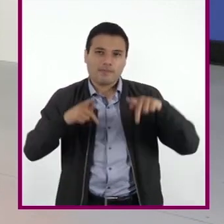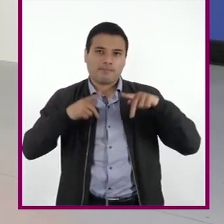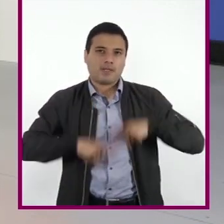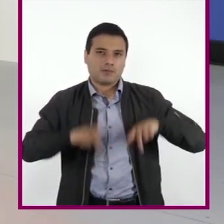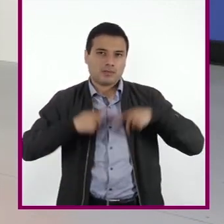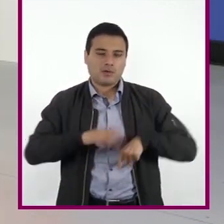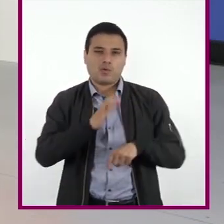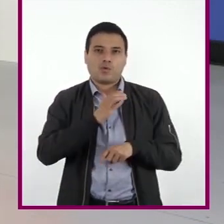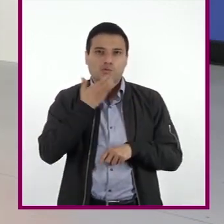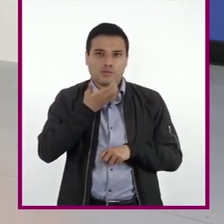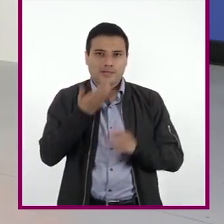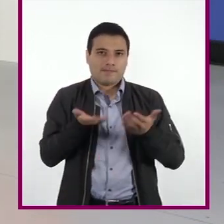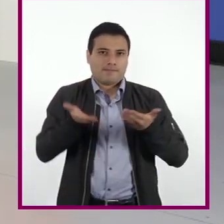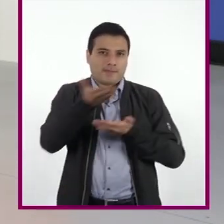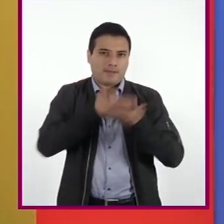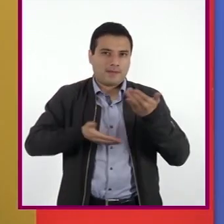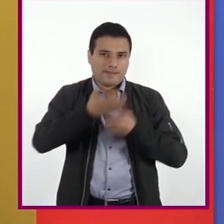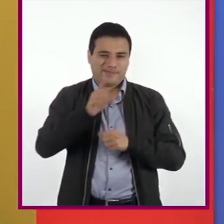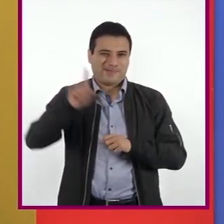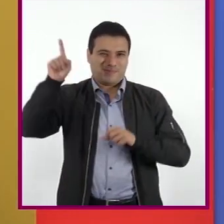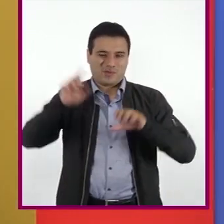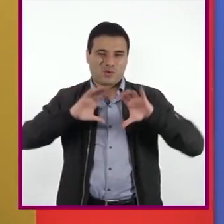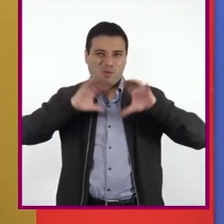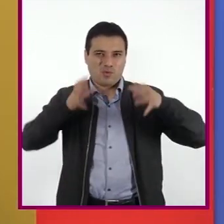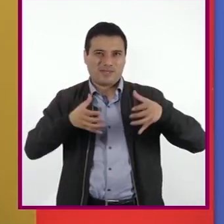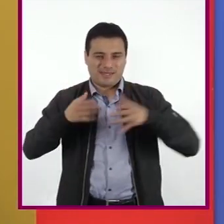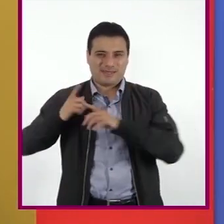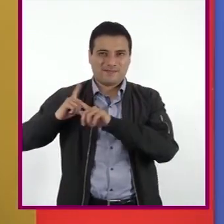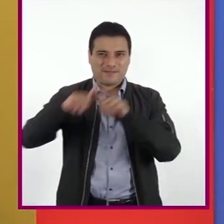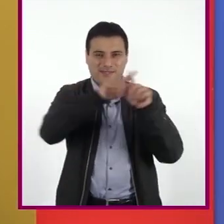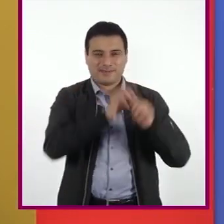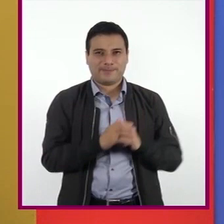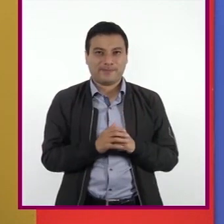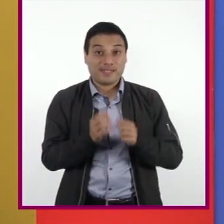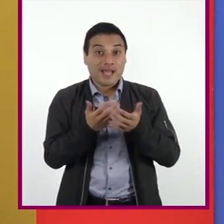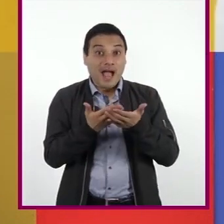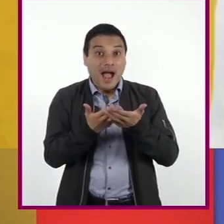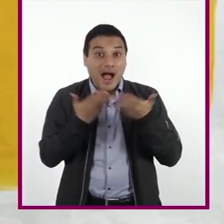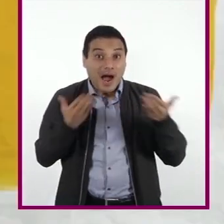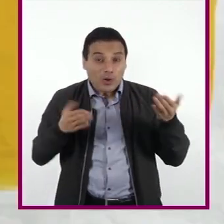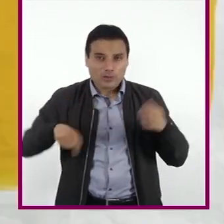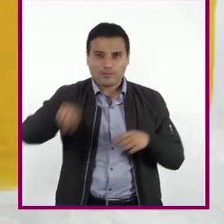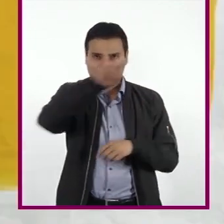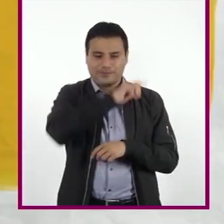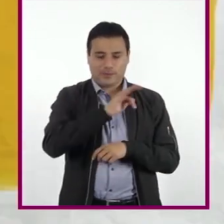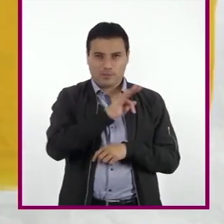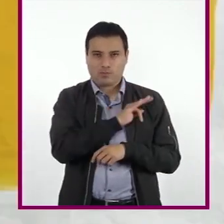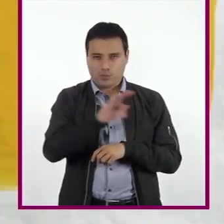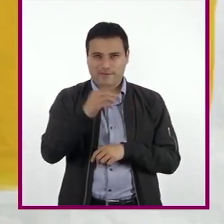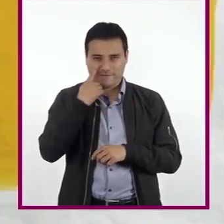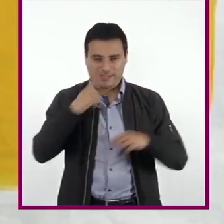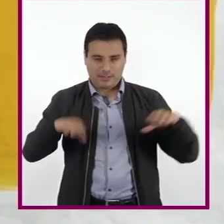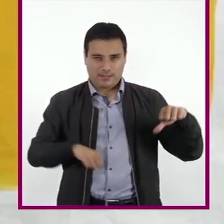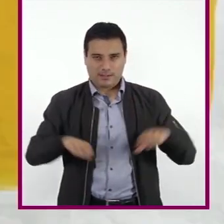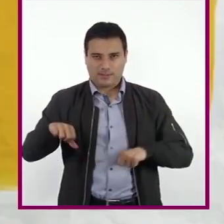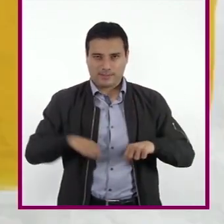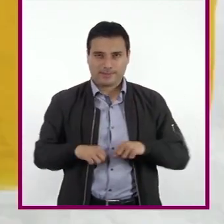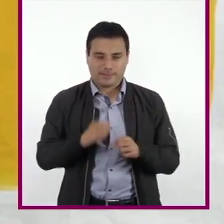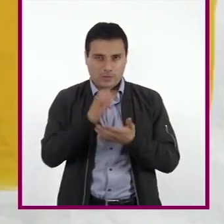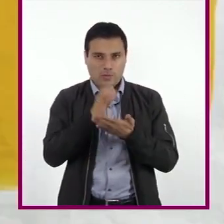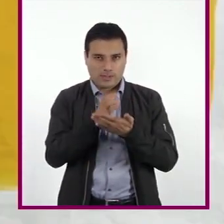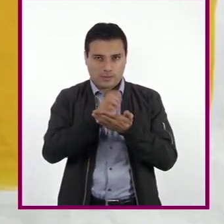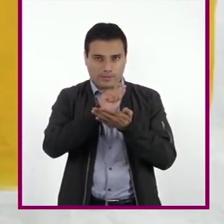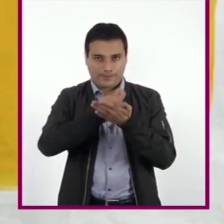convivencia que se construyen en las comunidades. Ahora, les invitamos a que realicen la siguiente actividad en su